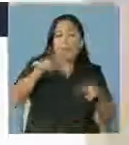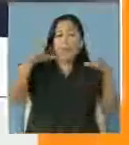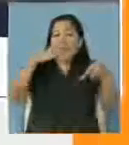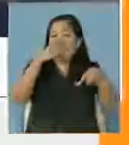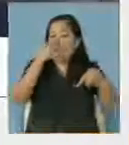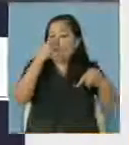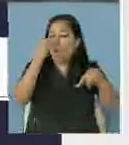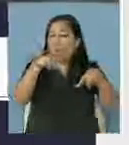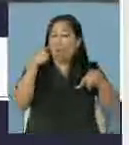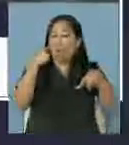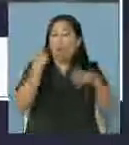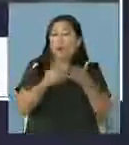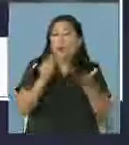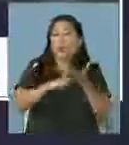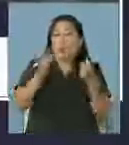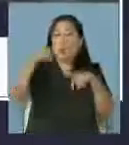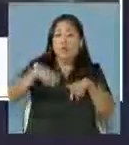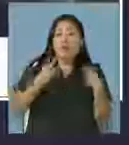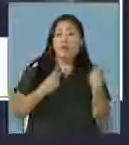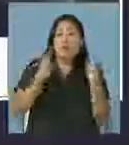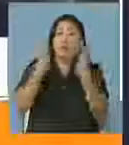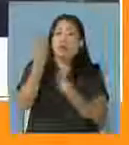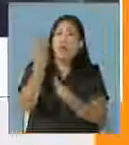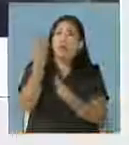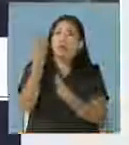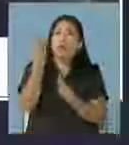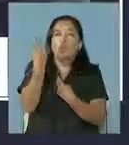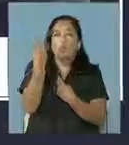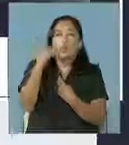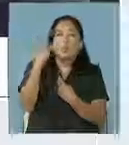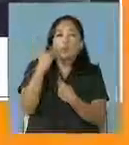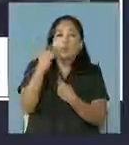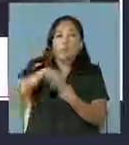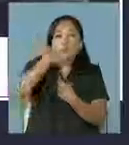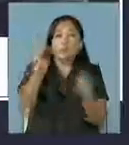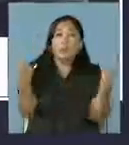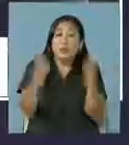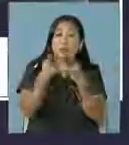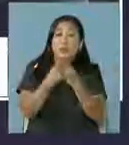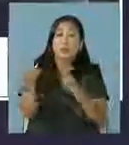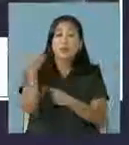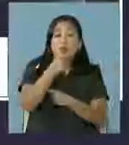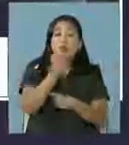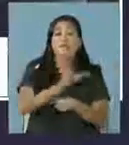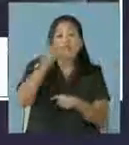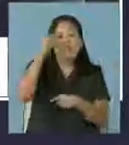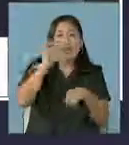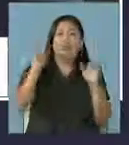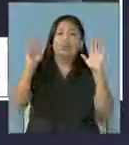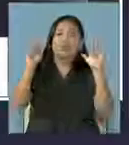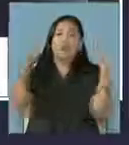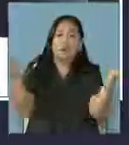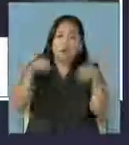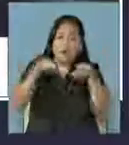cuju Nicolás Berto repetimos gimnasia viaja hoy 4 4:30 de la tarde y mañana se va a enfrentar a ferrocarril este desde acá hctor nada más